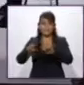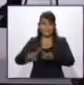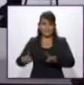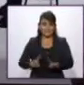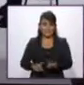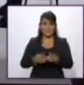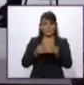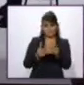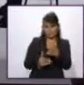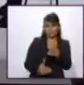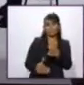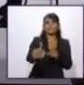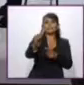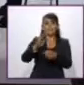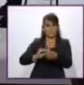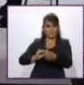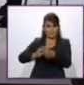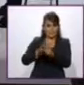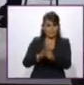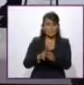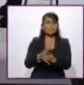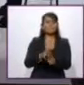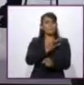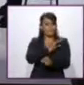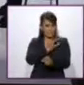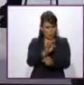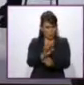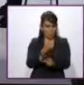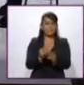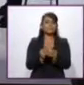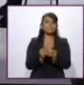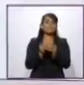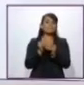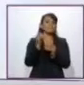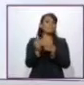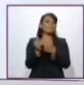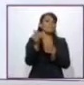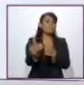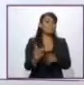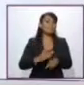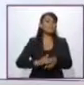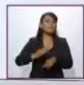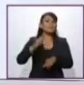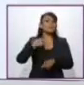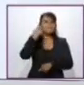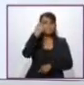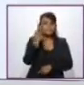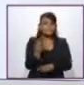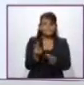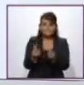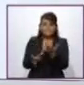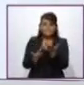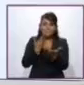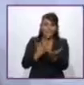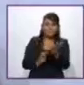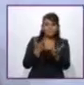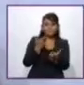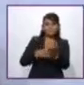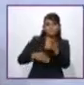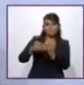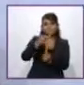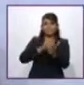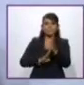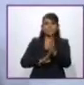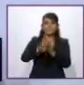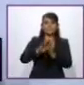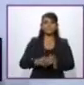de la pandemia, como en el periodo post-pandemia, a fin de reactivar la actividad económica?